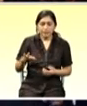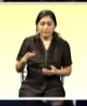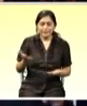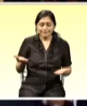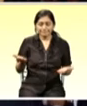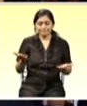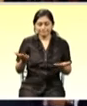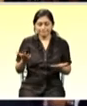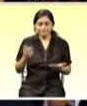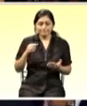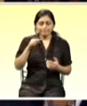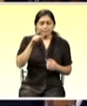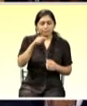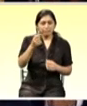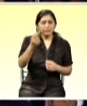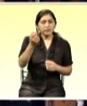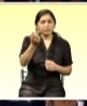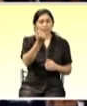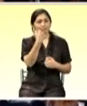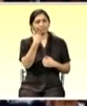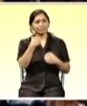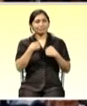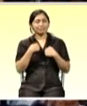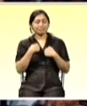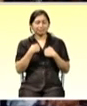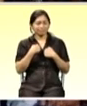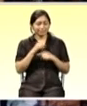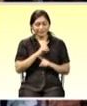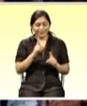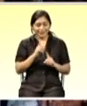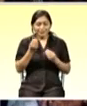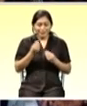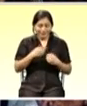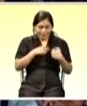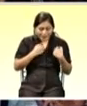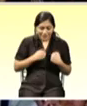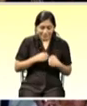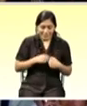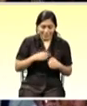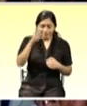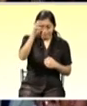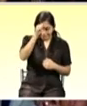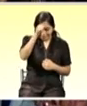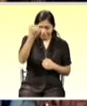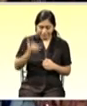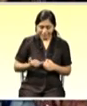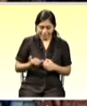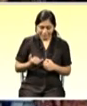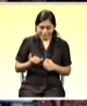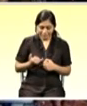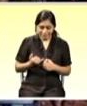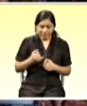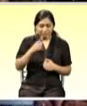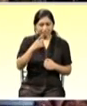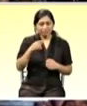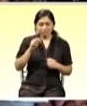el corazón contrito y humillado. Señor, ya que no desechas un corazón que se